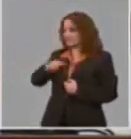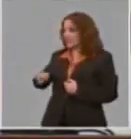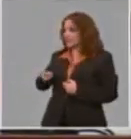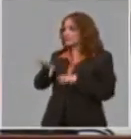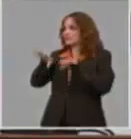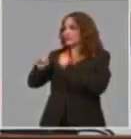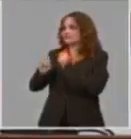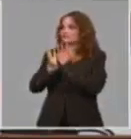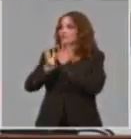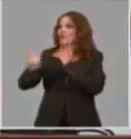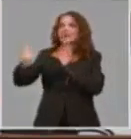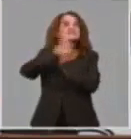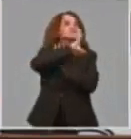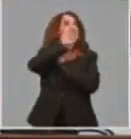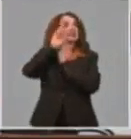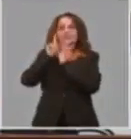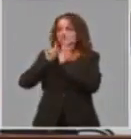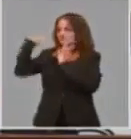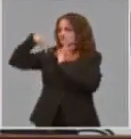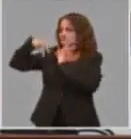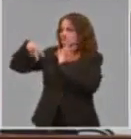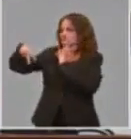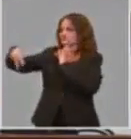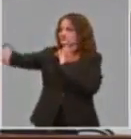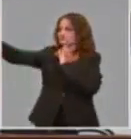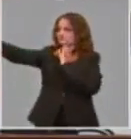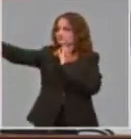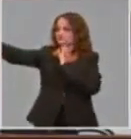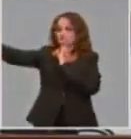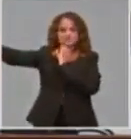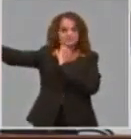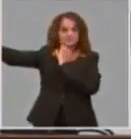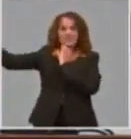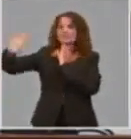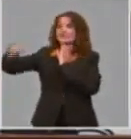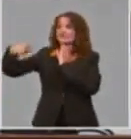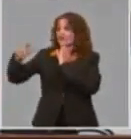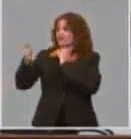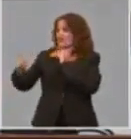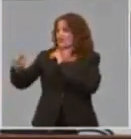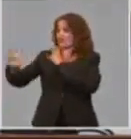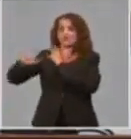50 turnos de la cola para revenderlos,